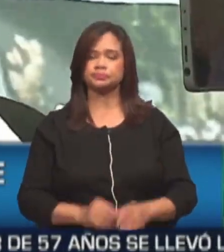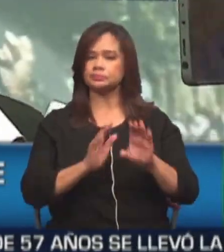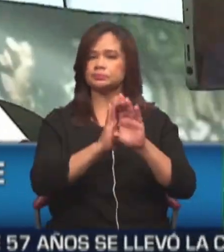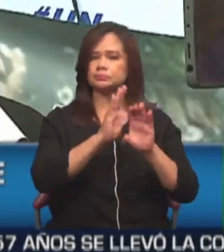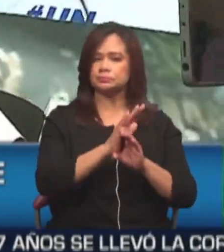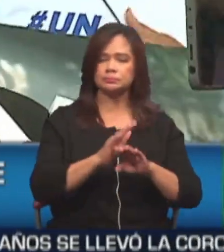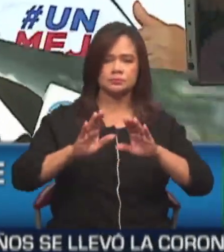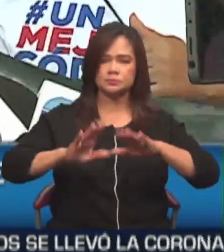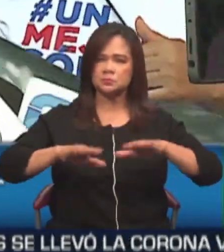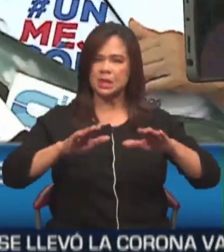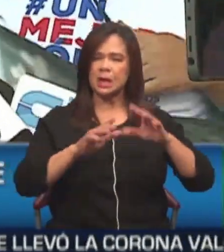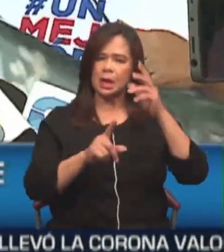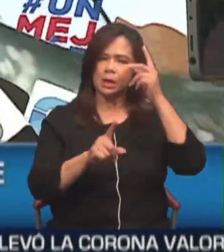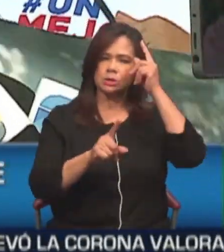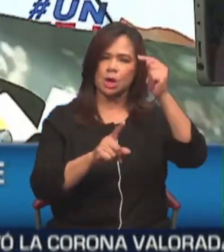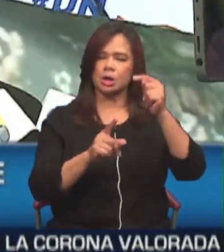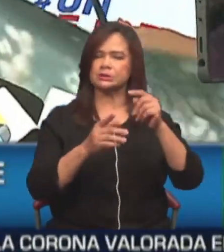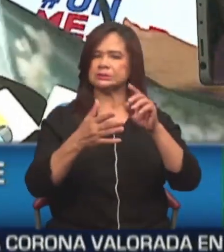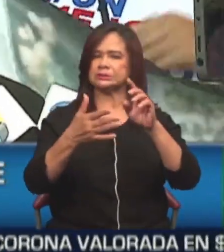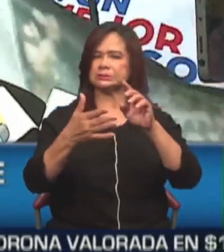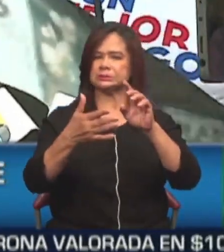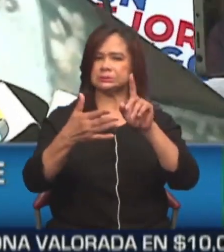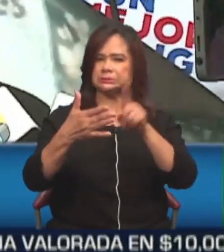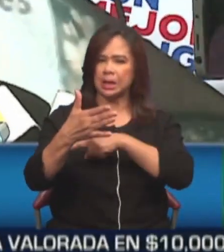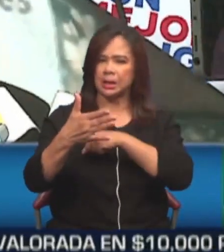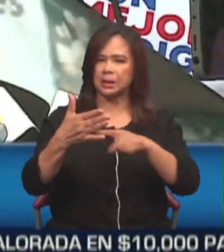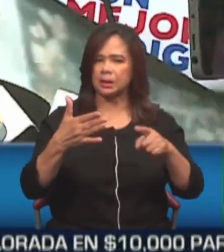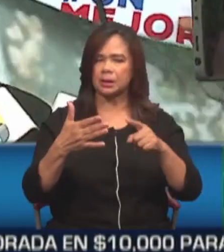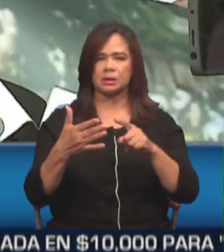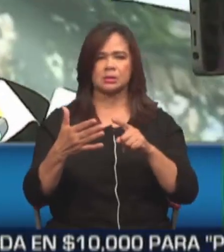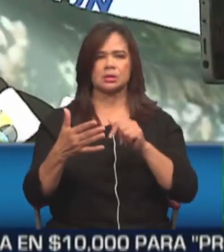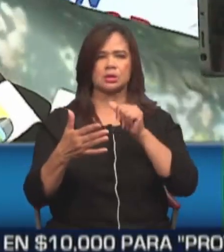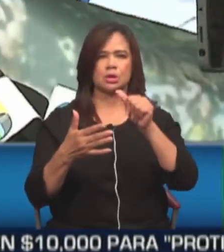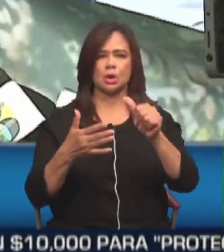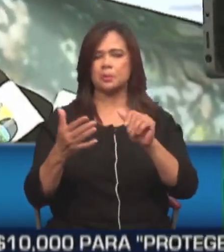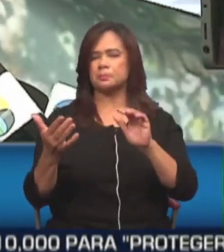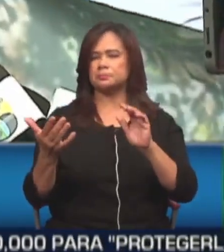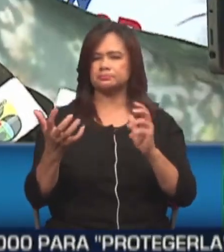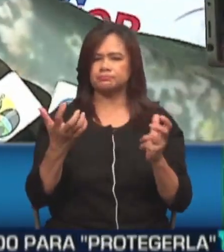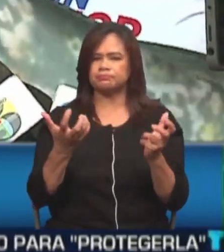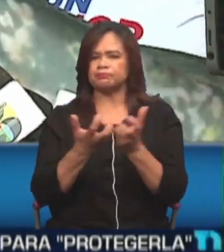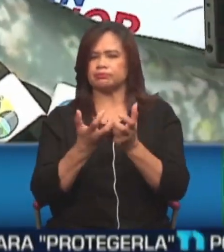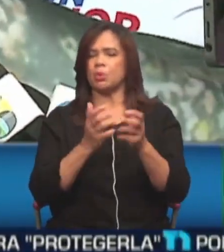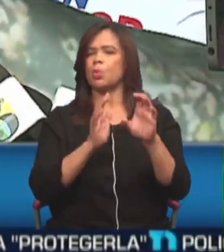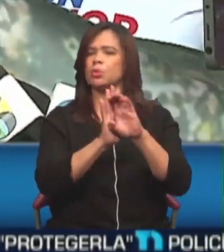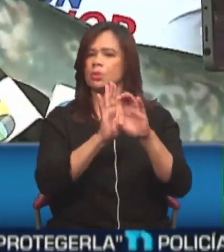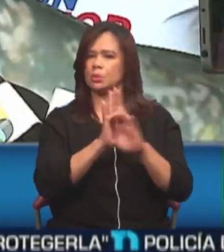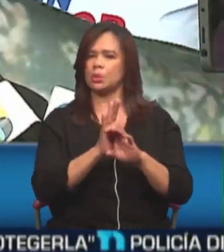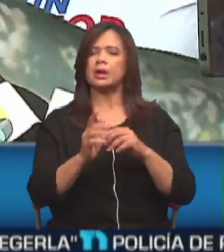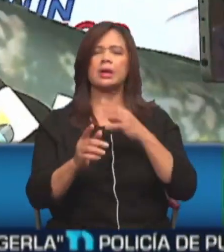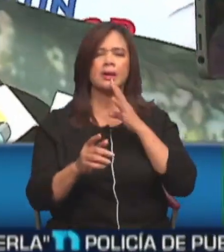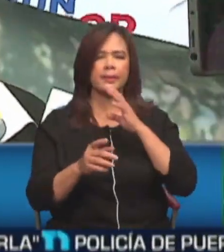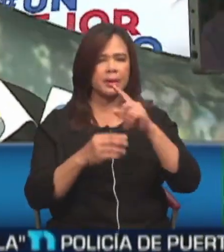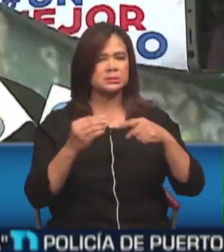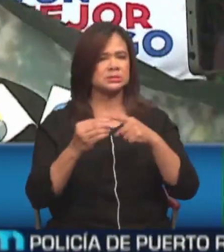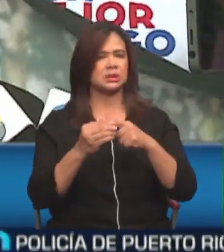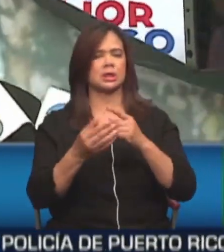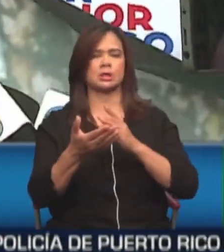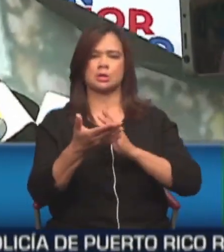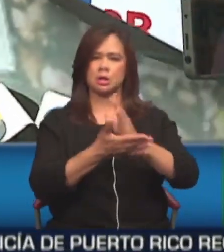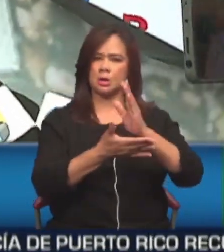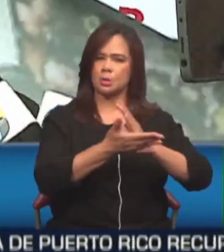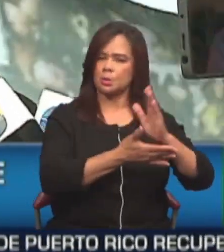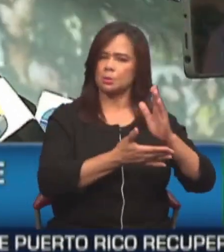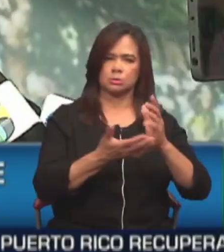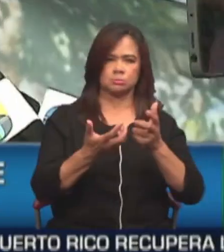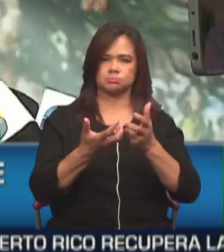tiene conceptos de discriminación que no se comparecen con una Constitución que habla de derechos,